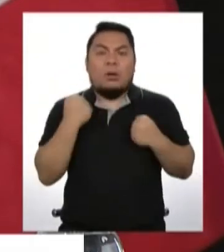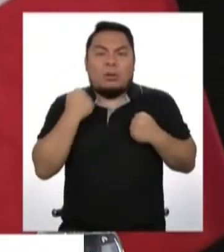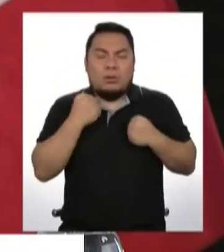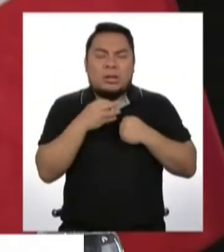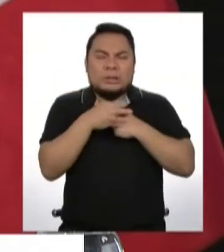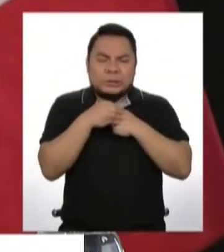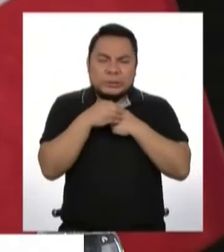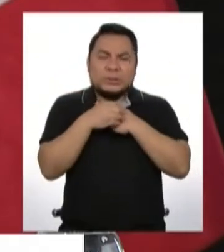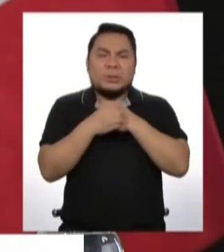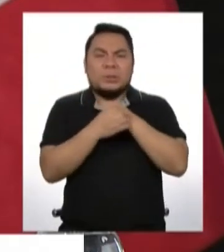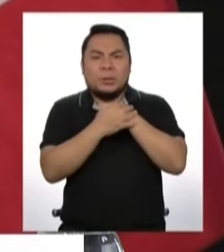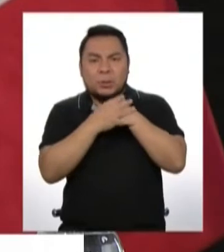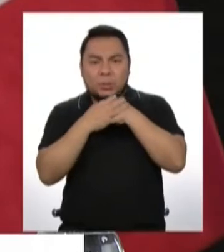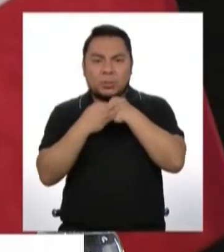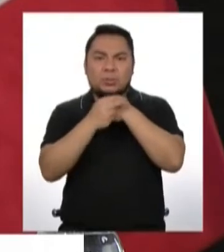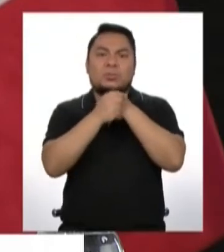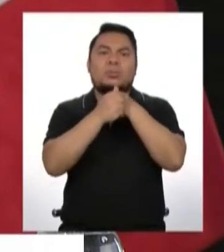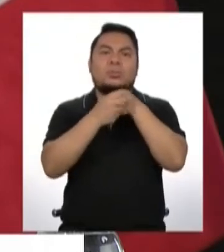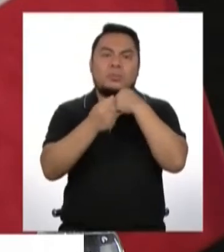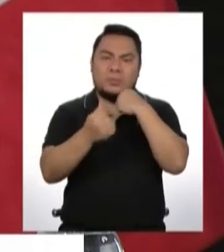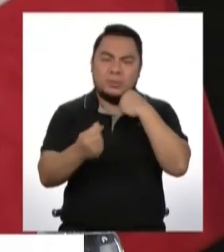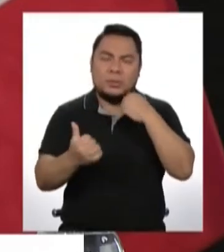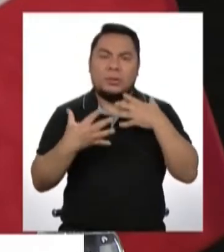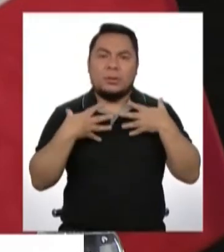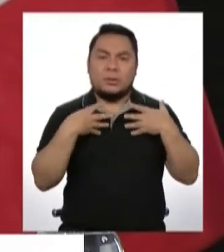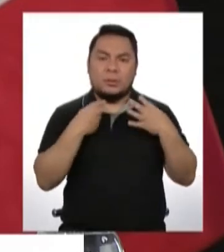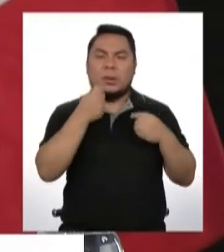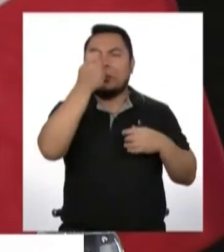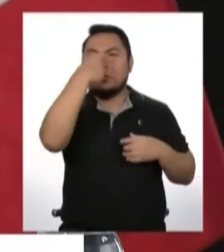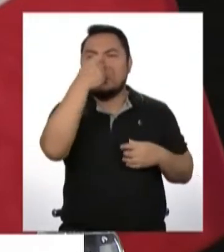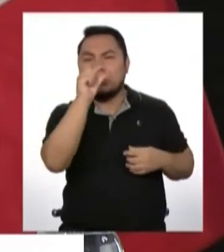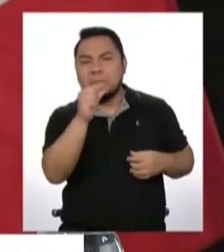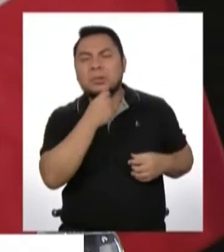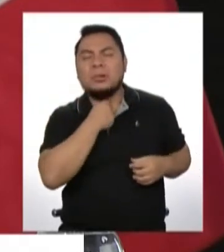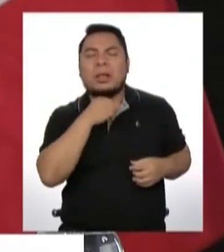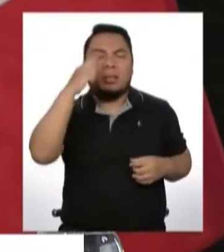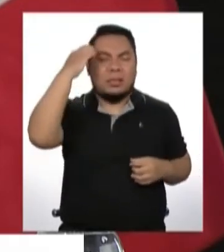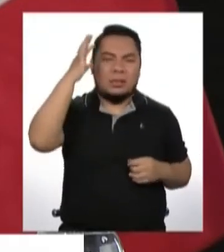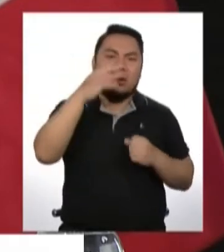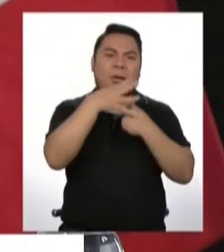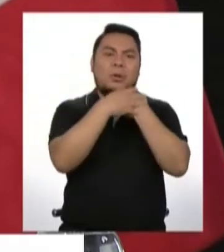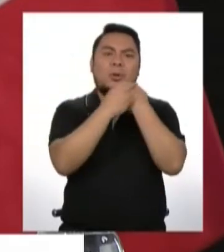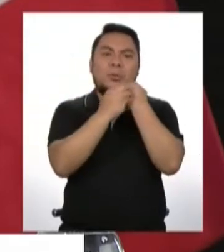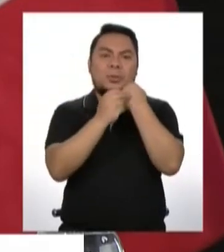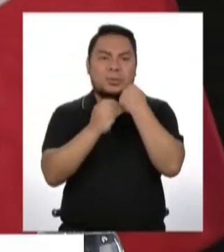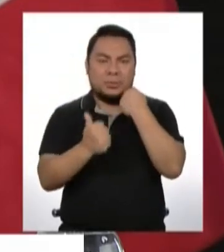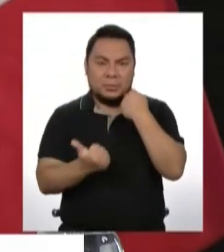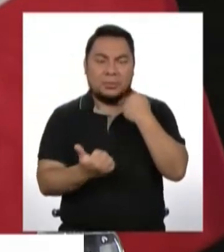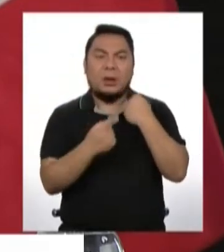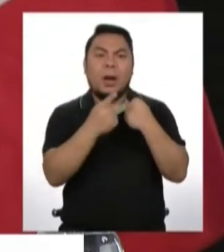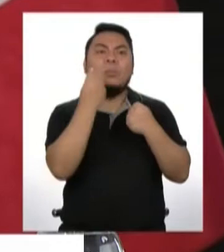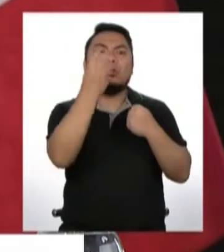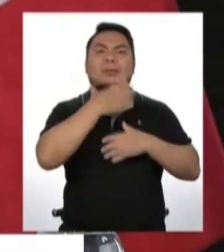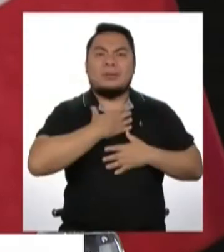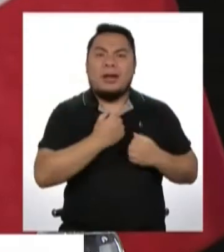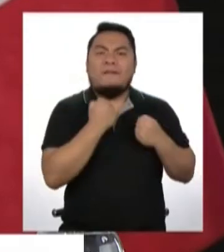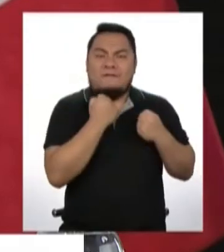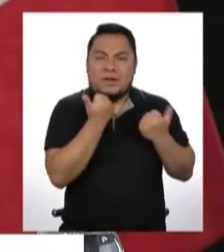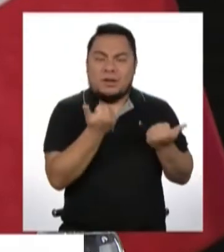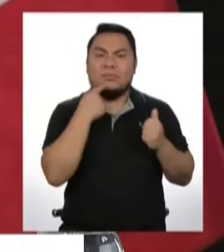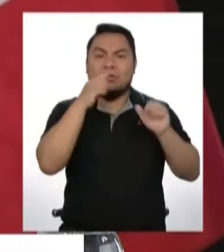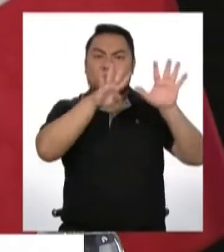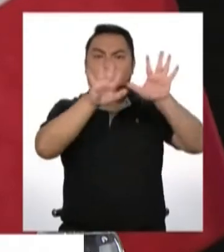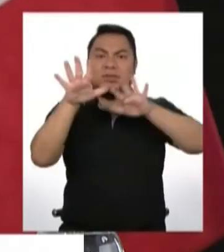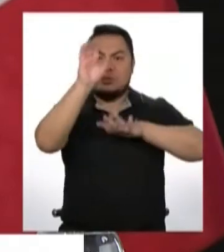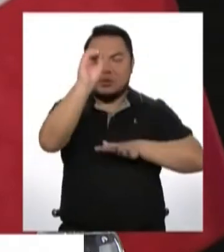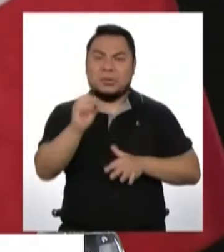va a ser infectada va a tener síntomas leves. Nos preparamos porque hay un porcentaje importante, por el orden del 5%, que